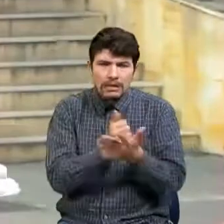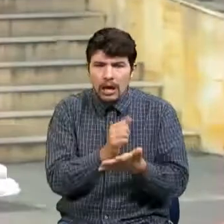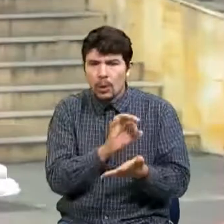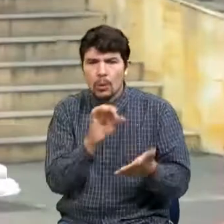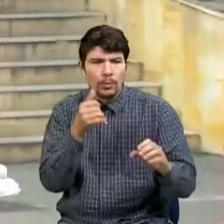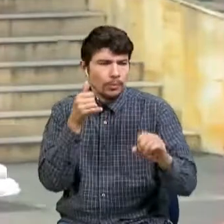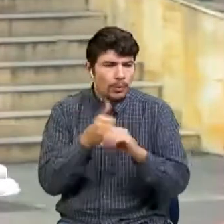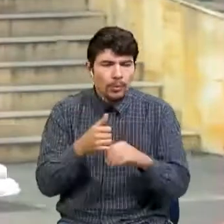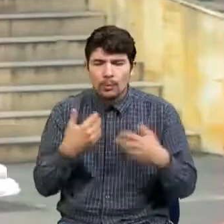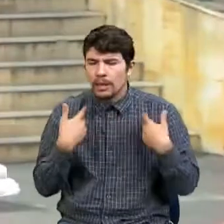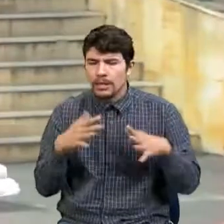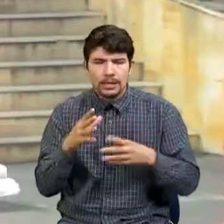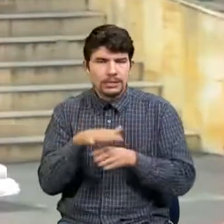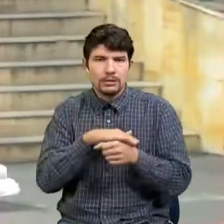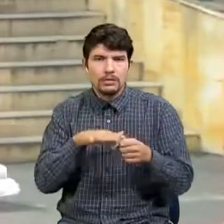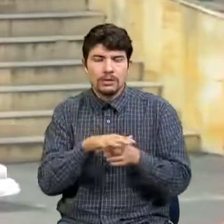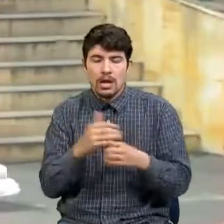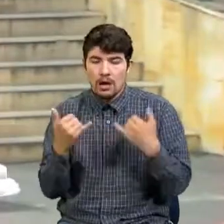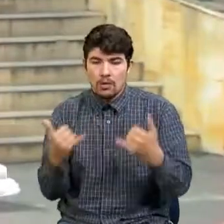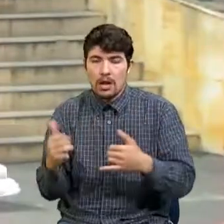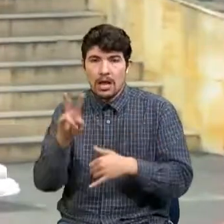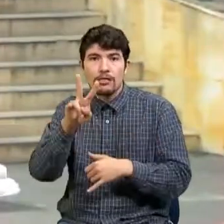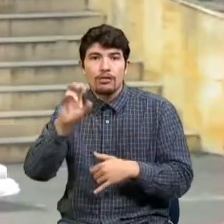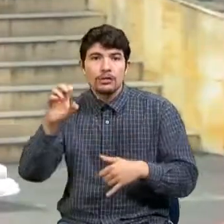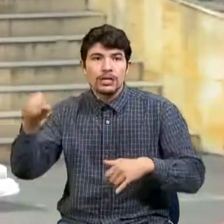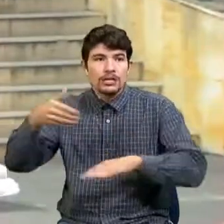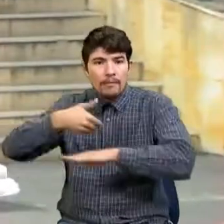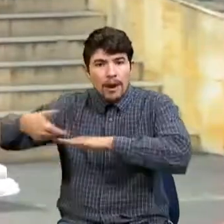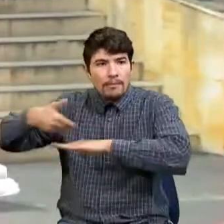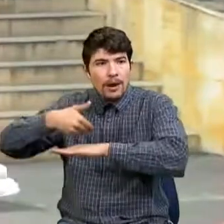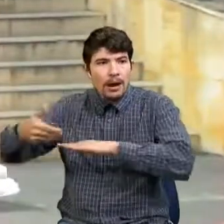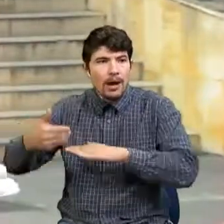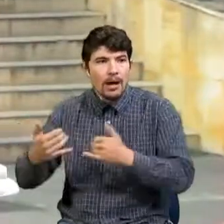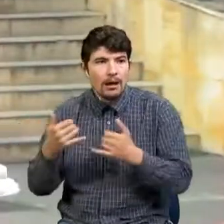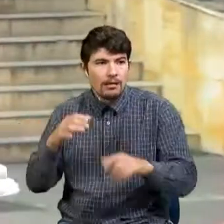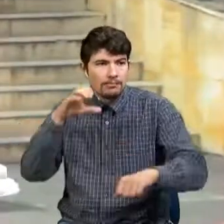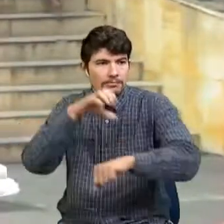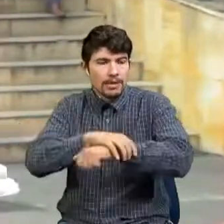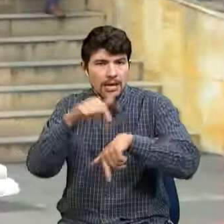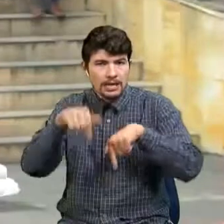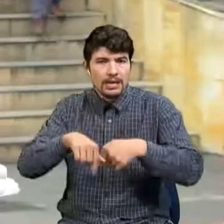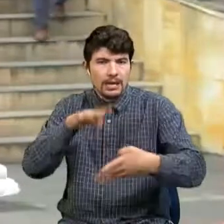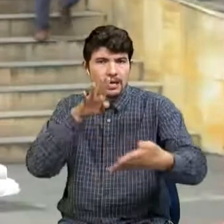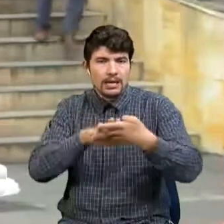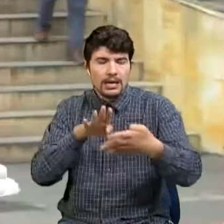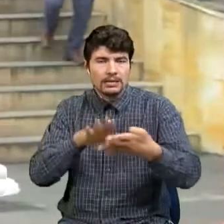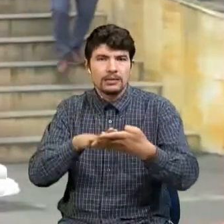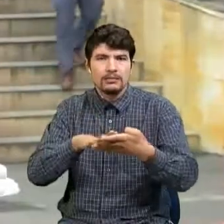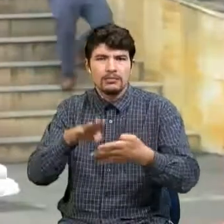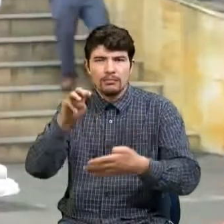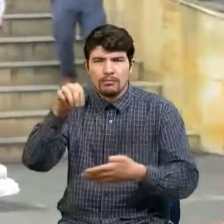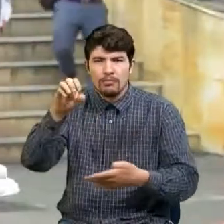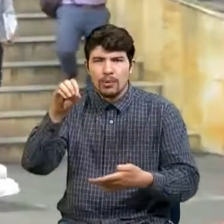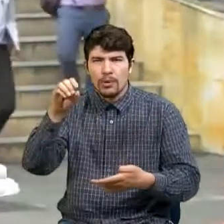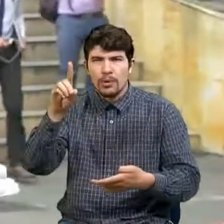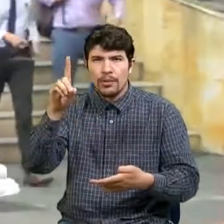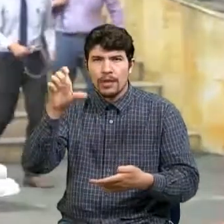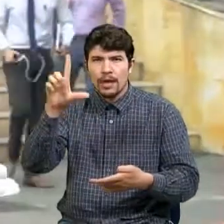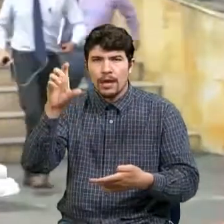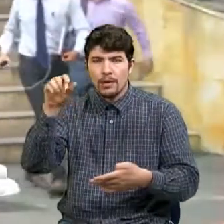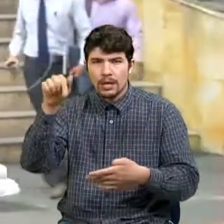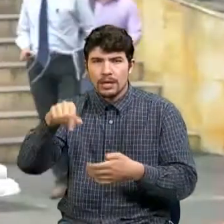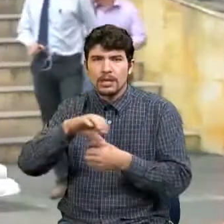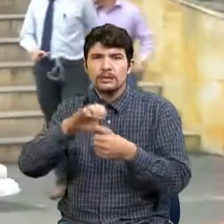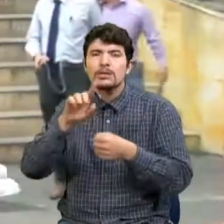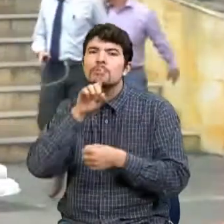en este momento hay más de 200 solicitudes solamente de detenidos en la cárcel modelo de bucaramanga esperando que puedan quedar